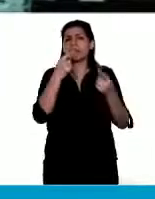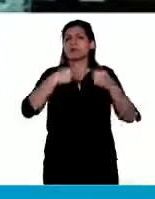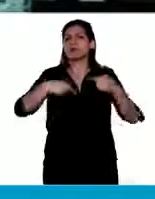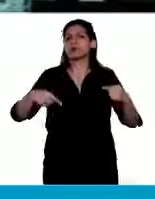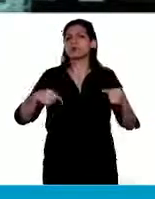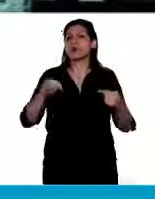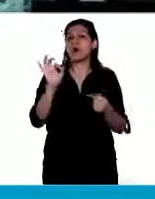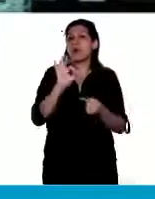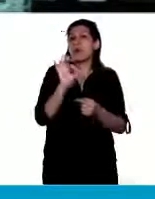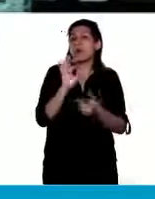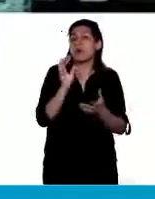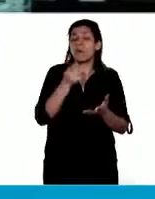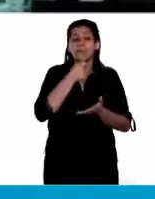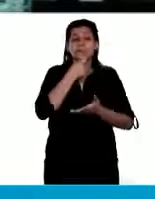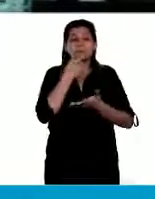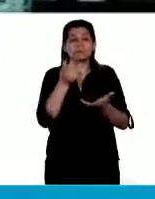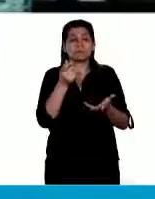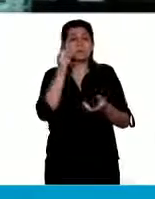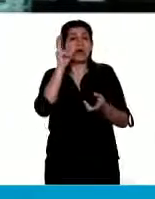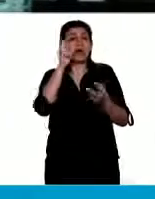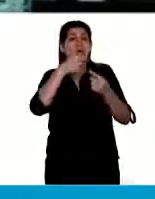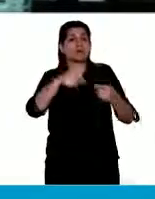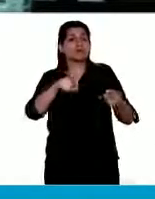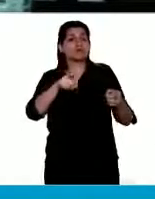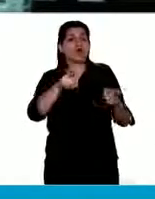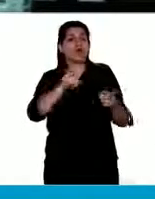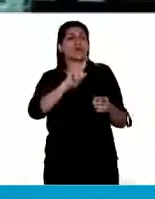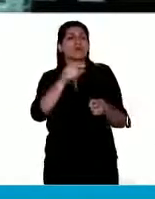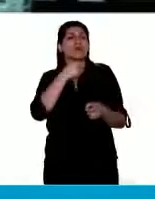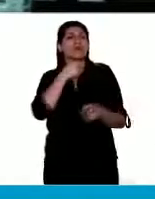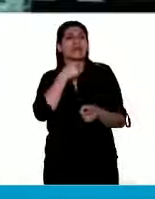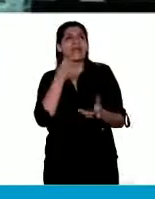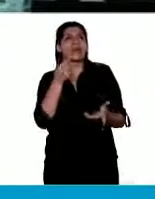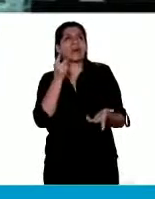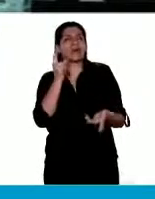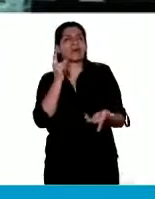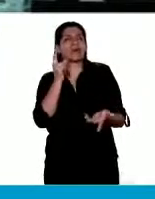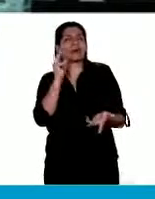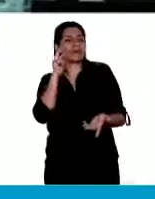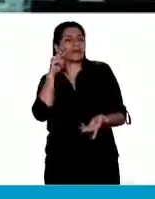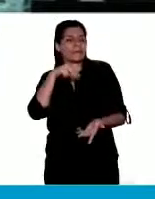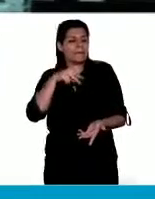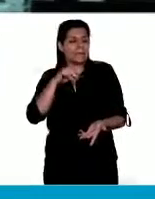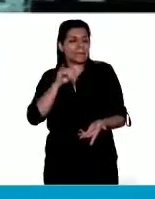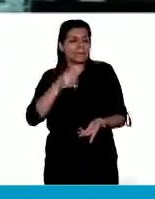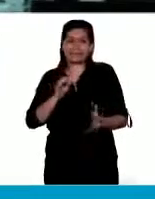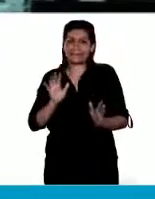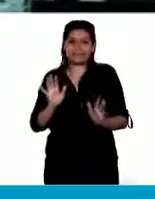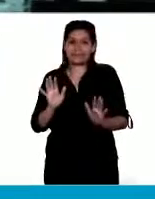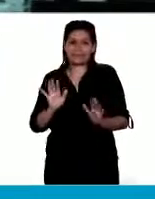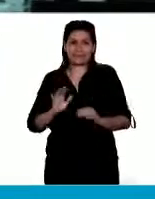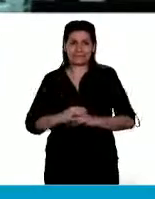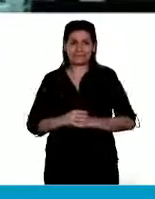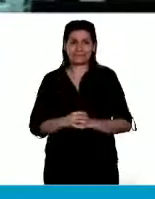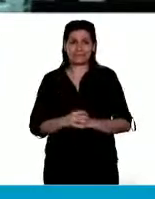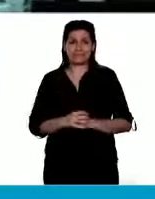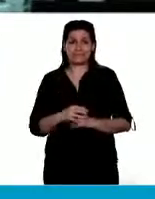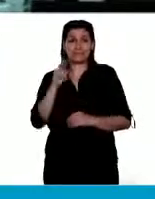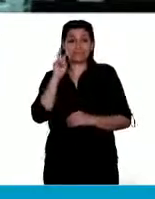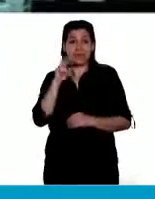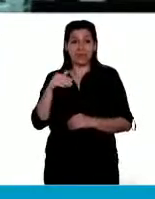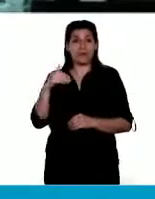sería aún peor, no lo quiere ver. Nosotros estamos teniendo en la Argentina una